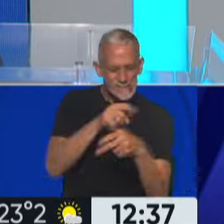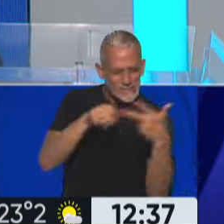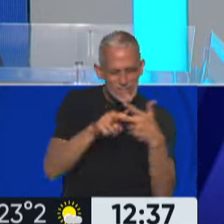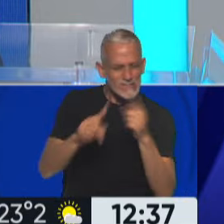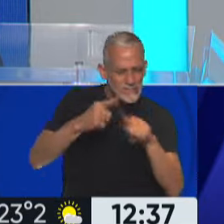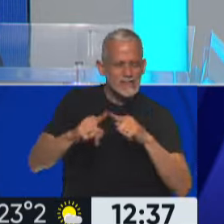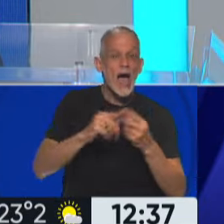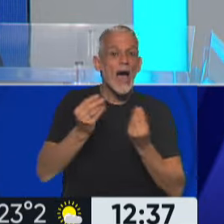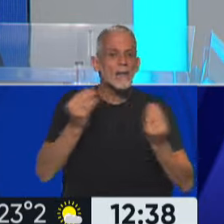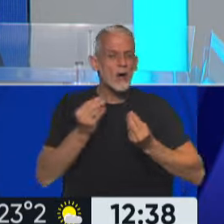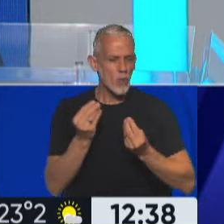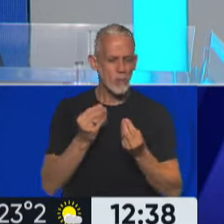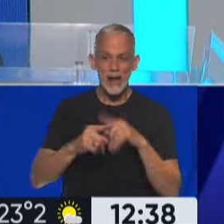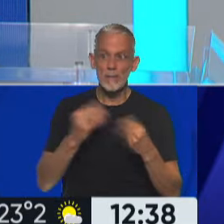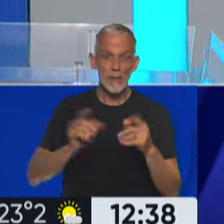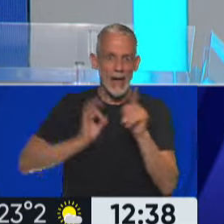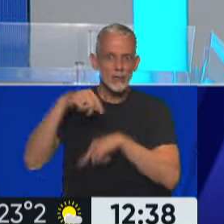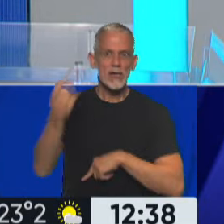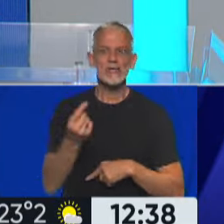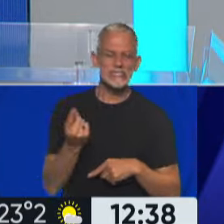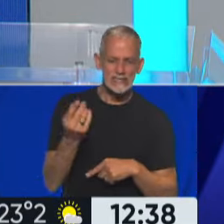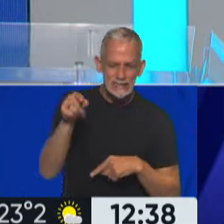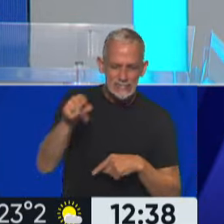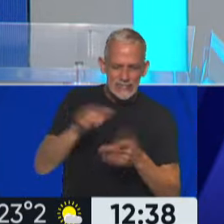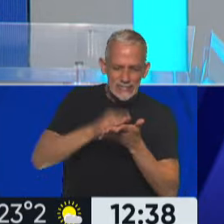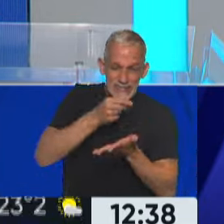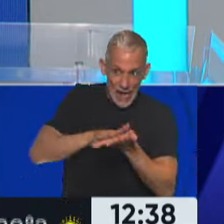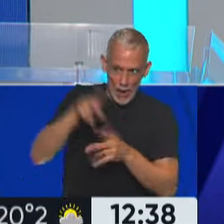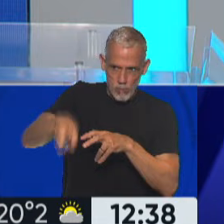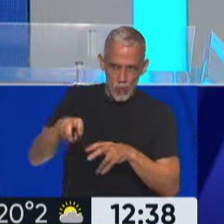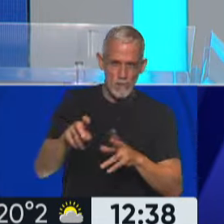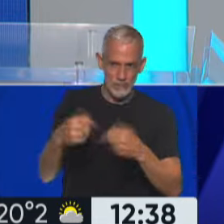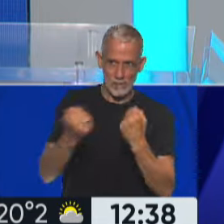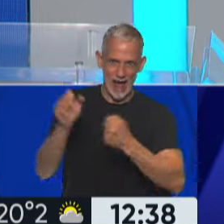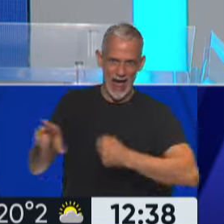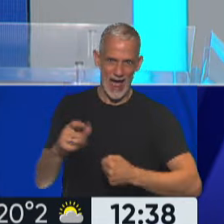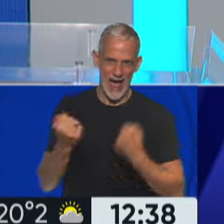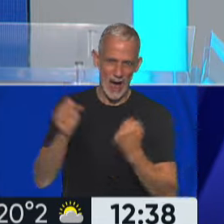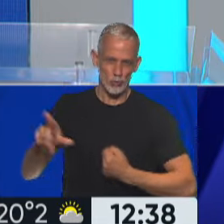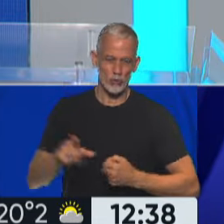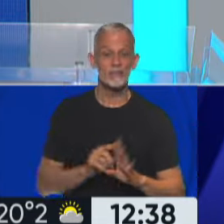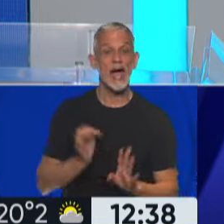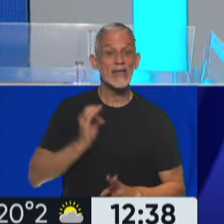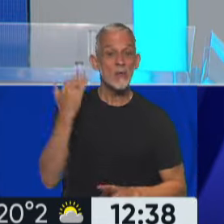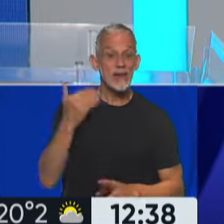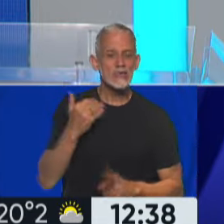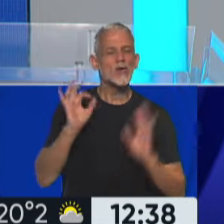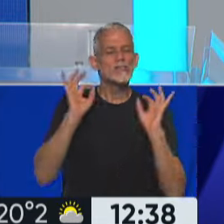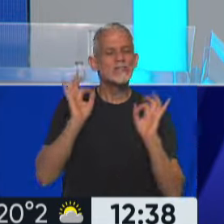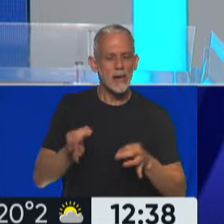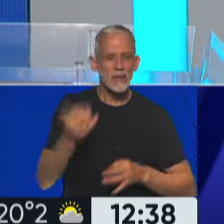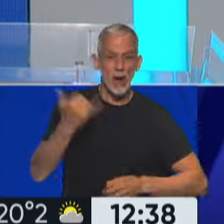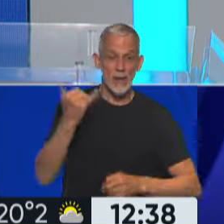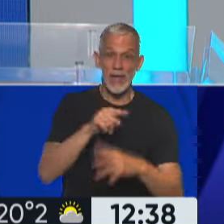próximas horas Ya están trabajando para conseguir esa butaca pero como decíamos con Maxi el año pasado sabíamos que